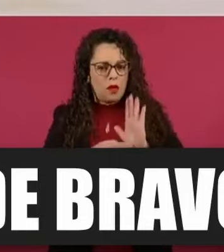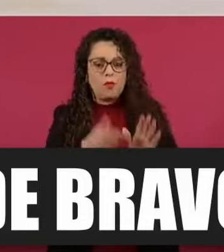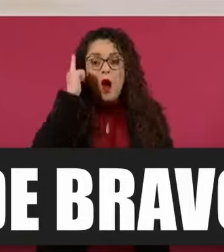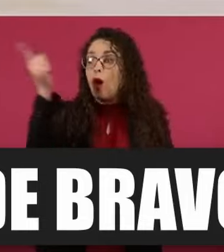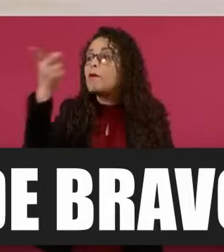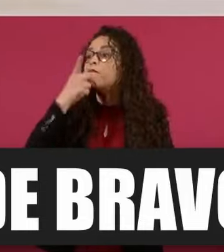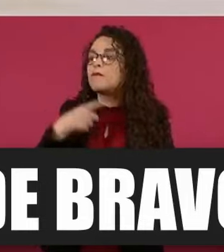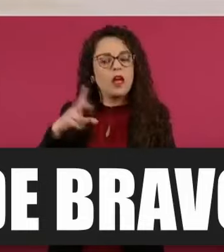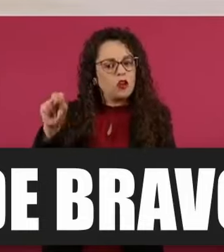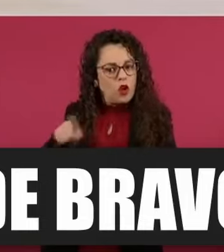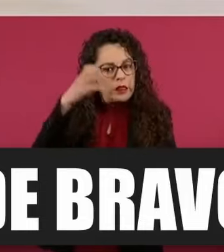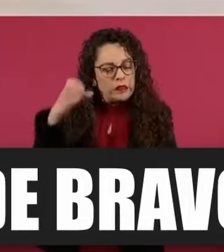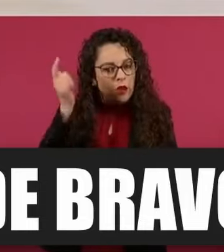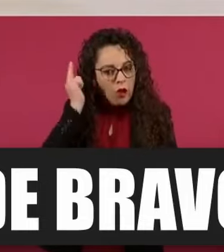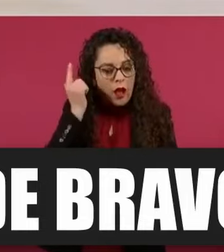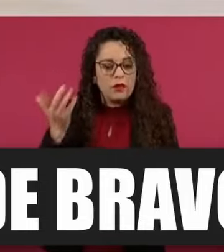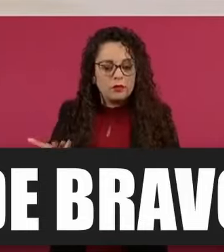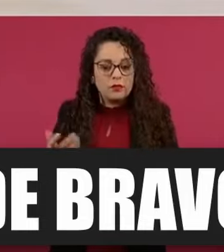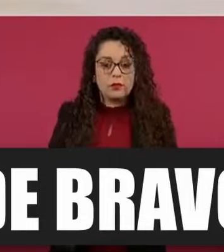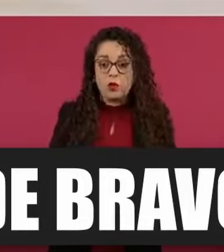Hemos destinado